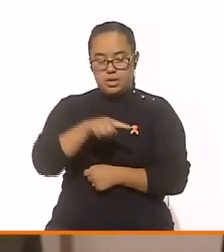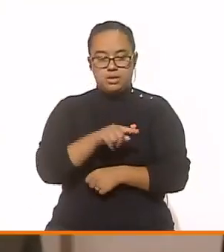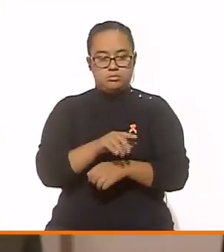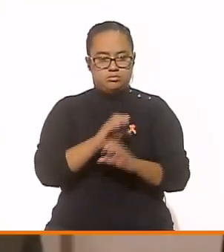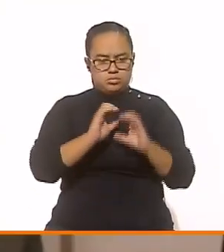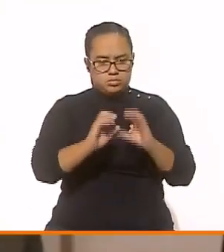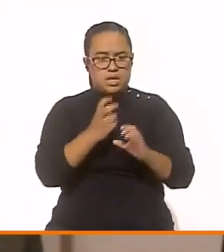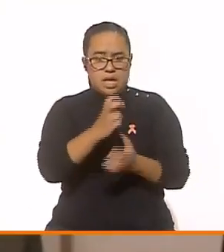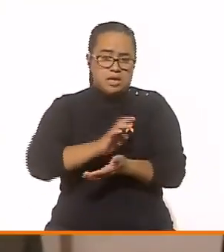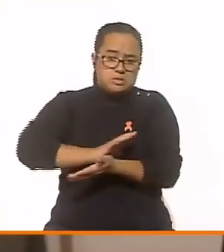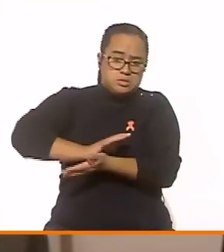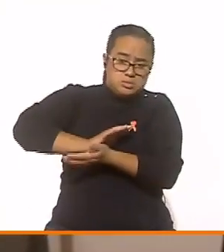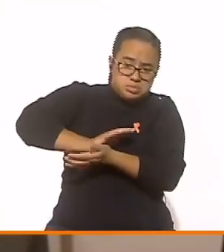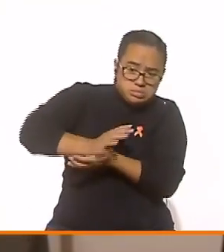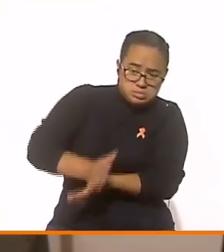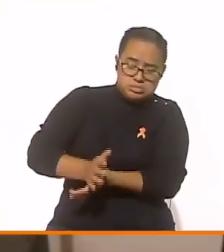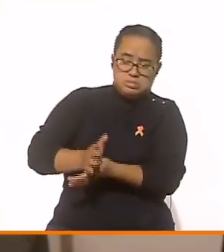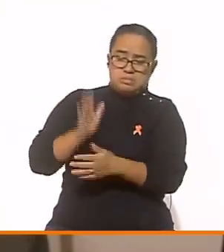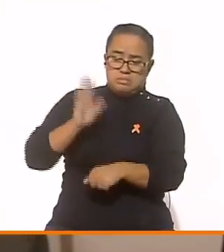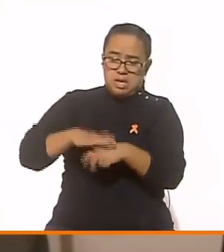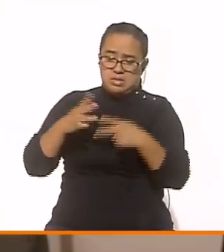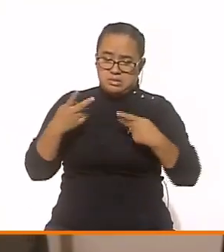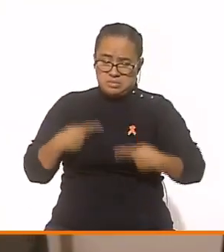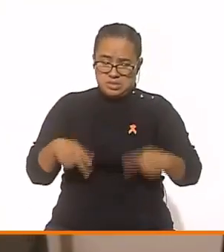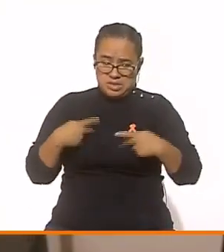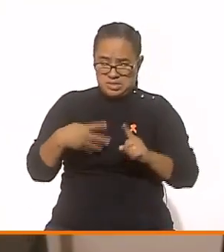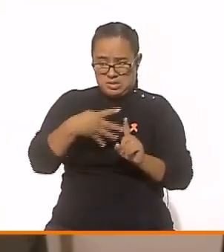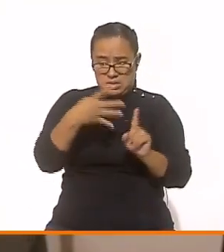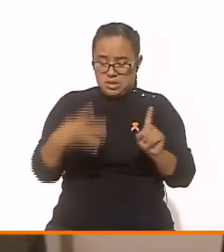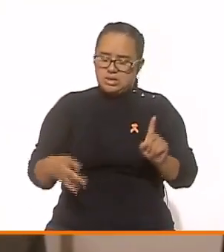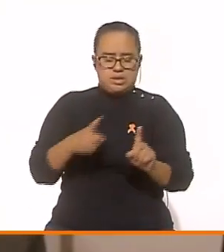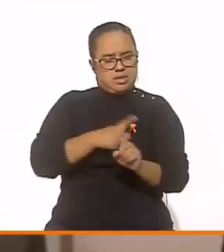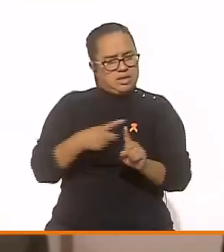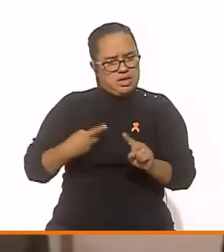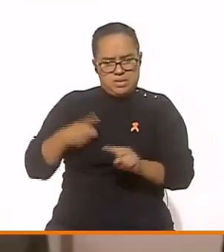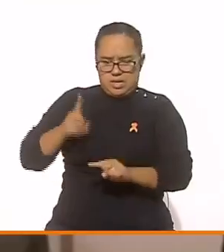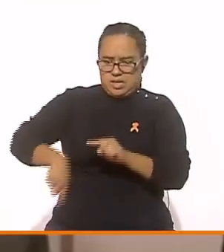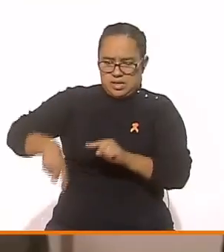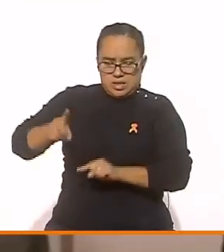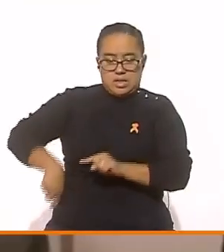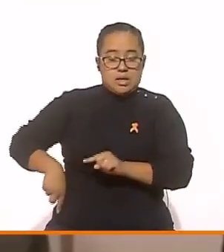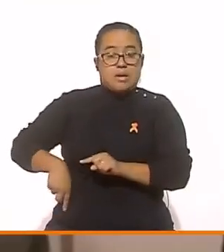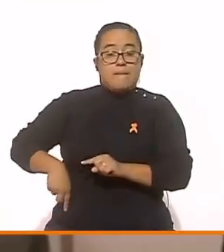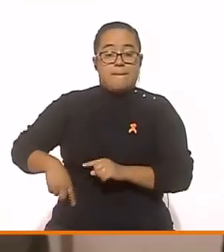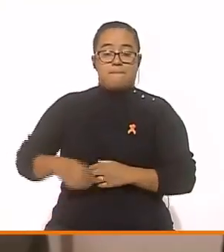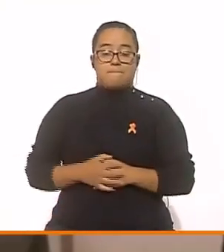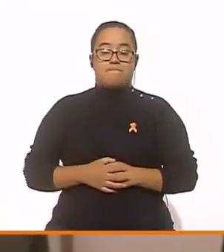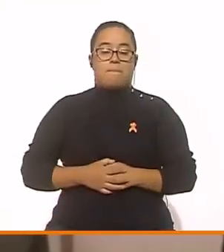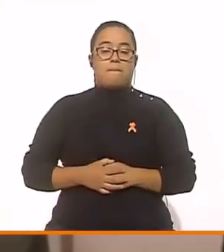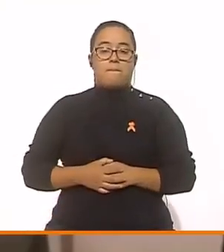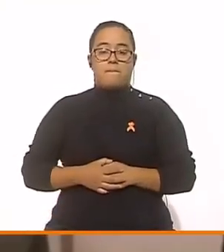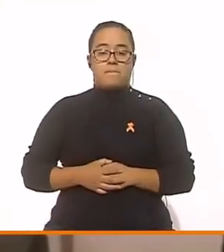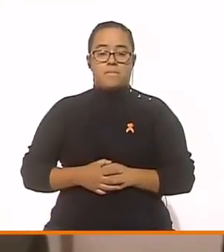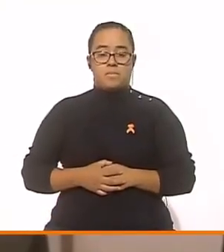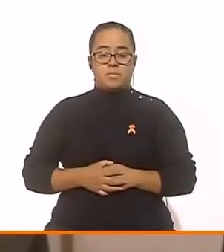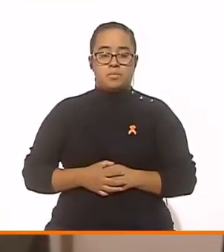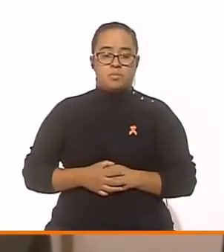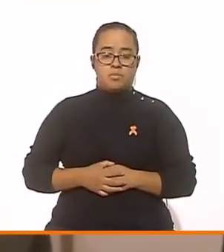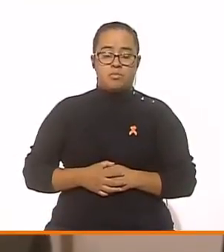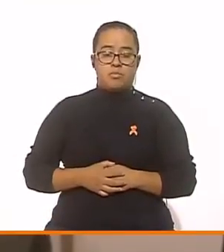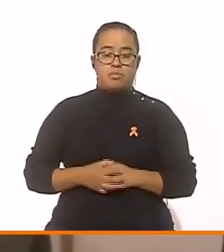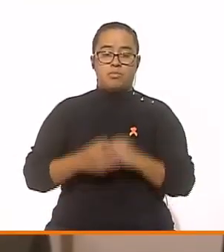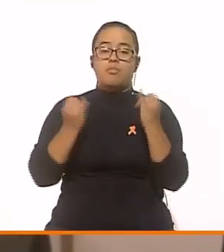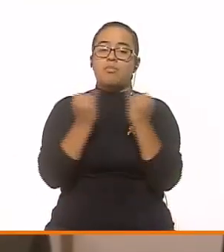y eliminar la discriminación hacia las personas de la diversidad sexual y de género, pero también tenemos que